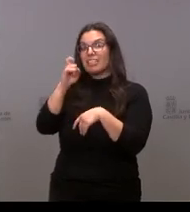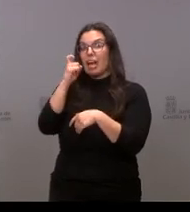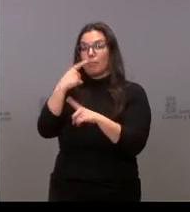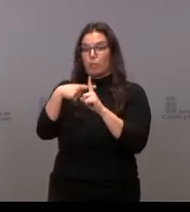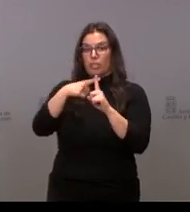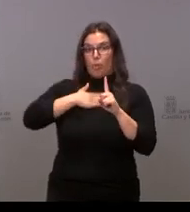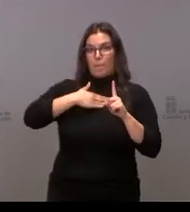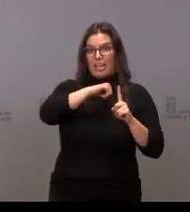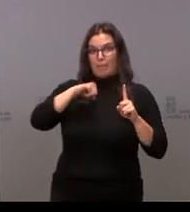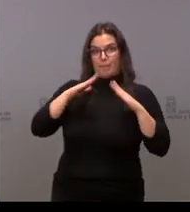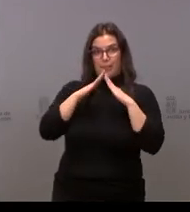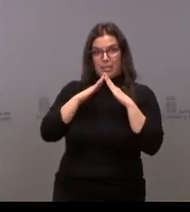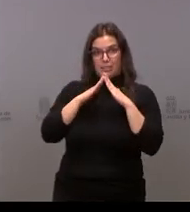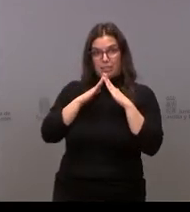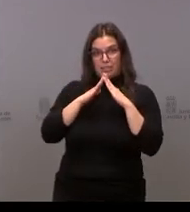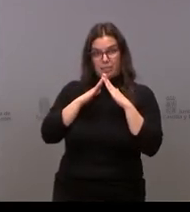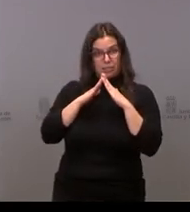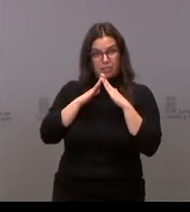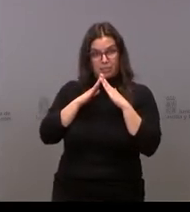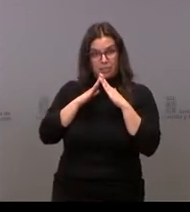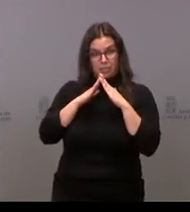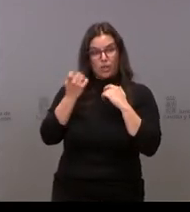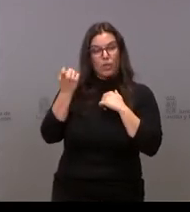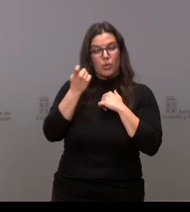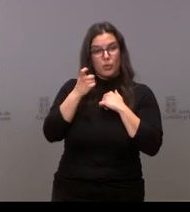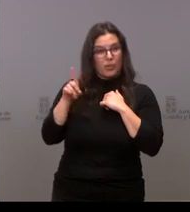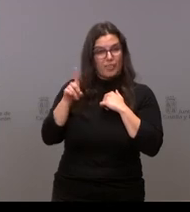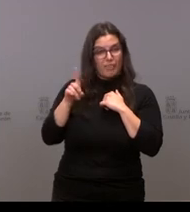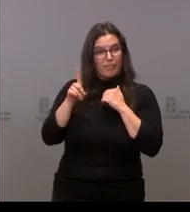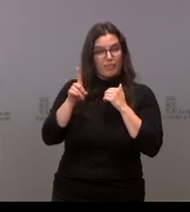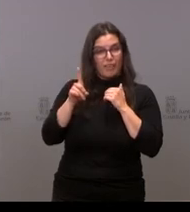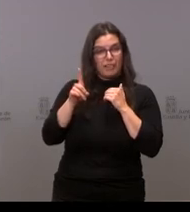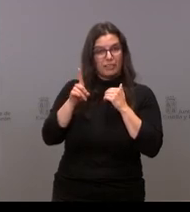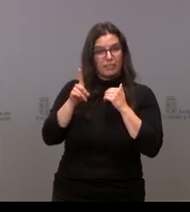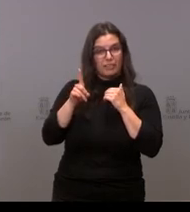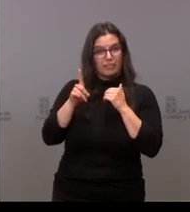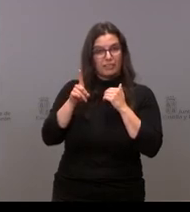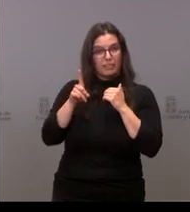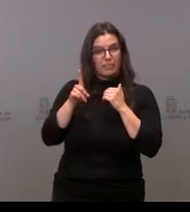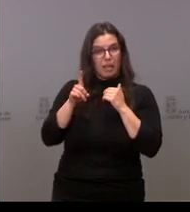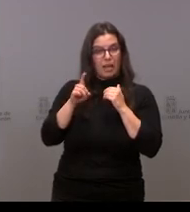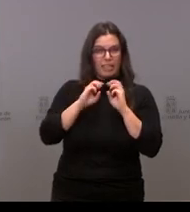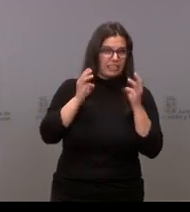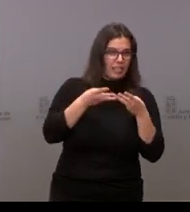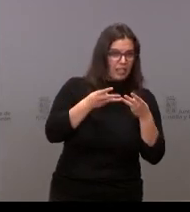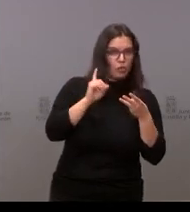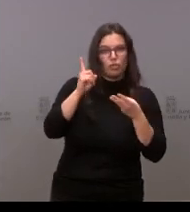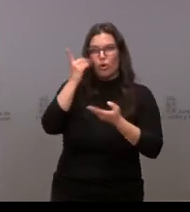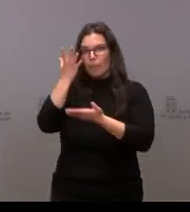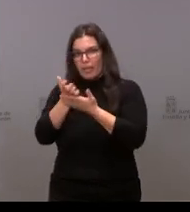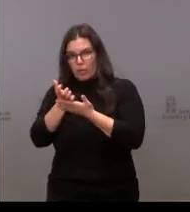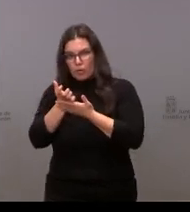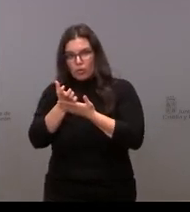poderlo hacer y sólo a través de la aplicación no a través de internet es otra vía de acceso al sistema